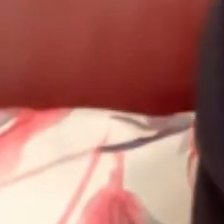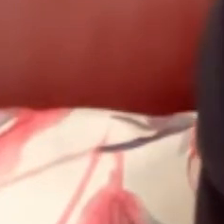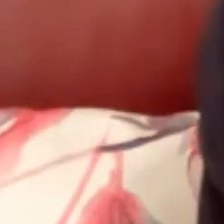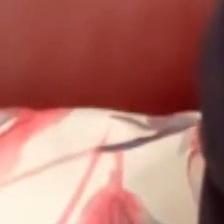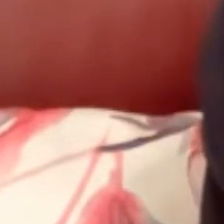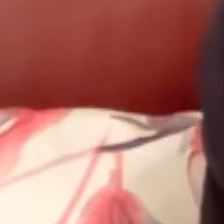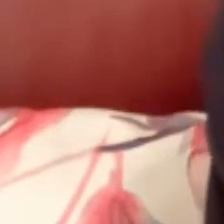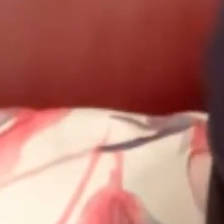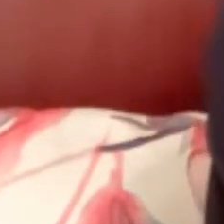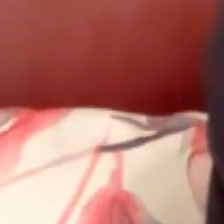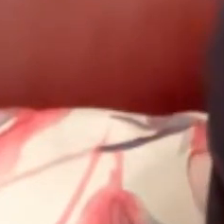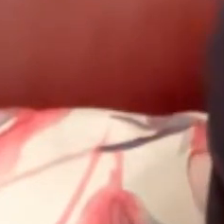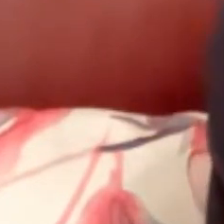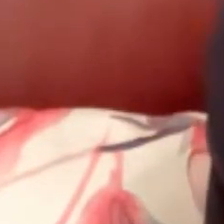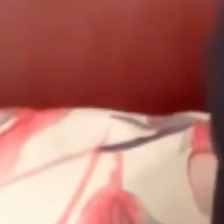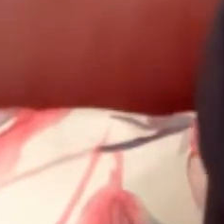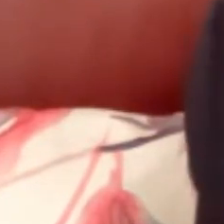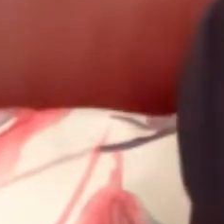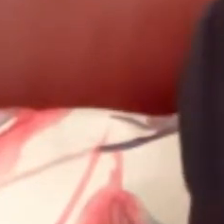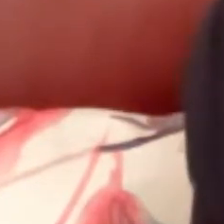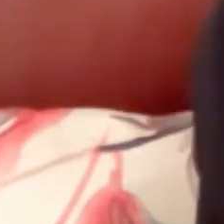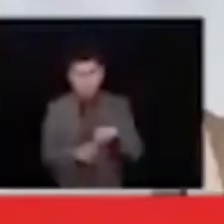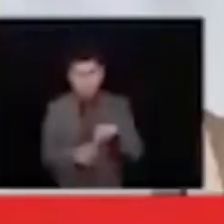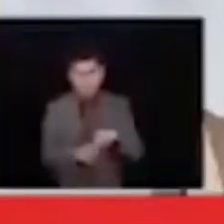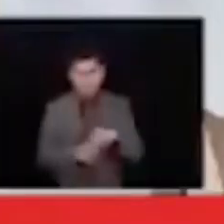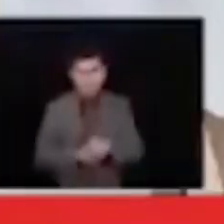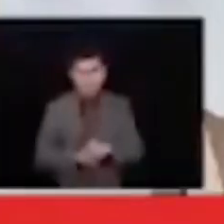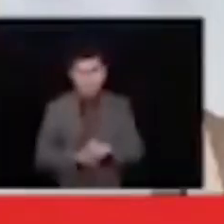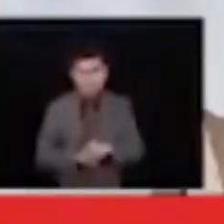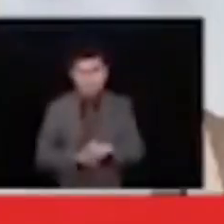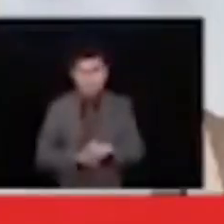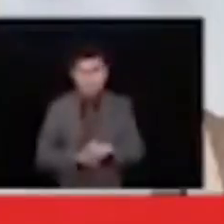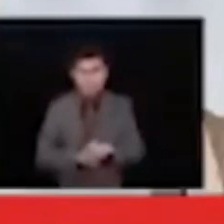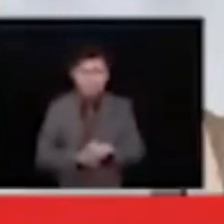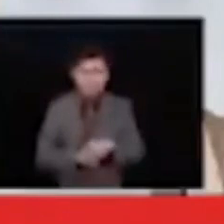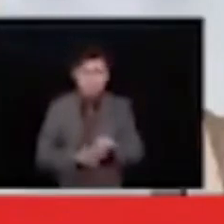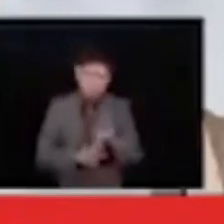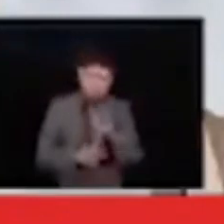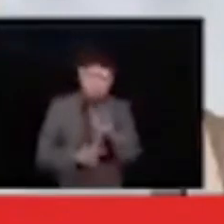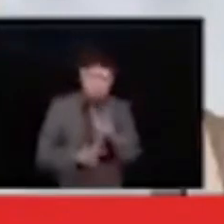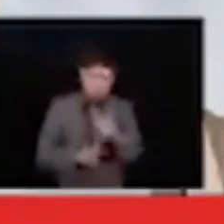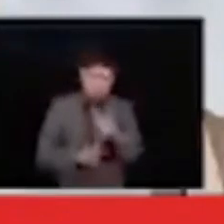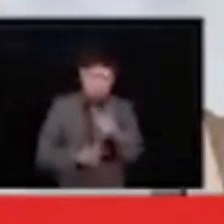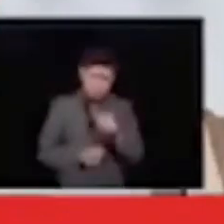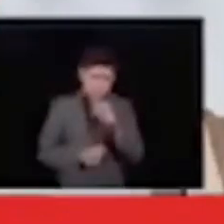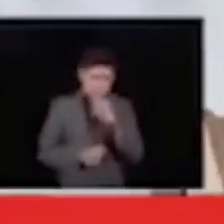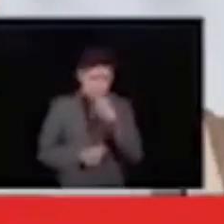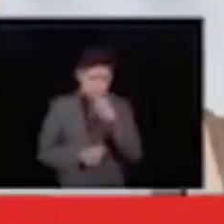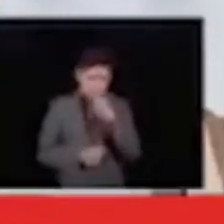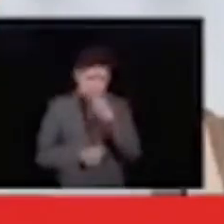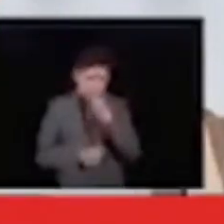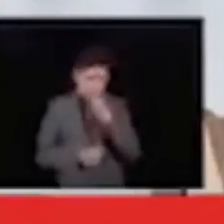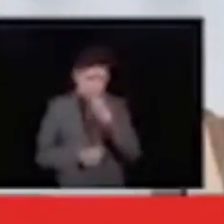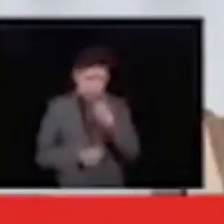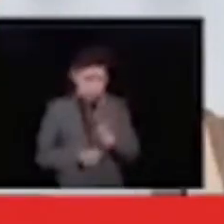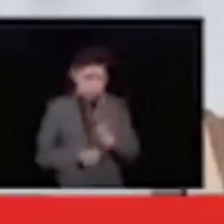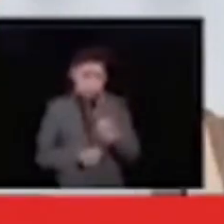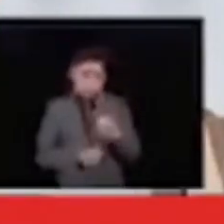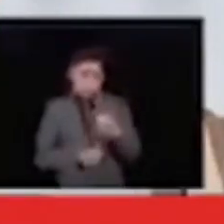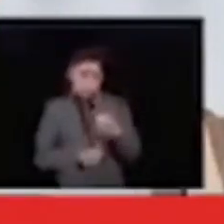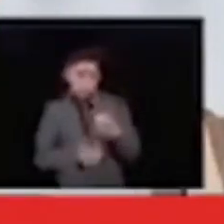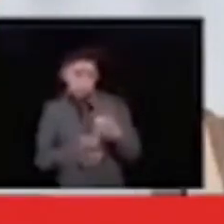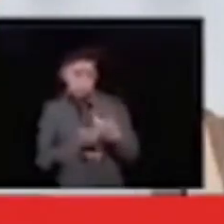2024. ¿Será? Esto fue lo que dijo. Yo no puedo negar lo que soy. Soy una